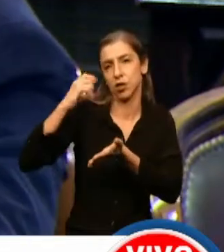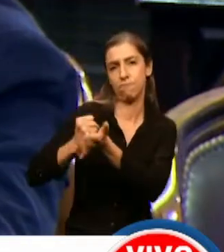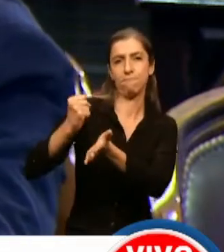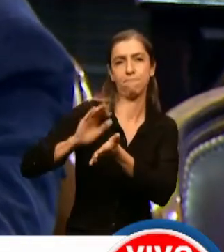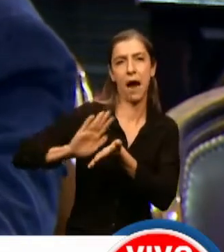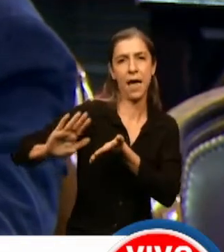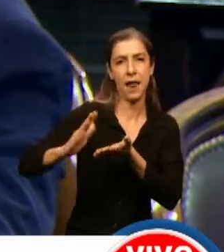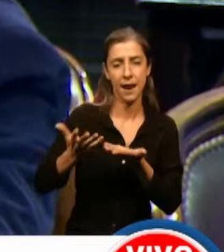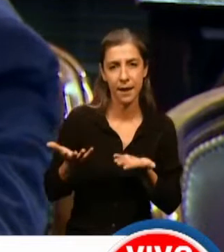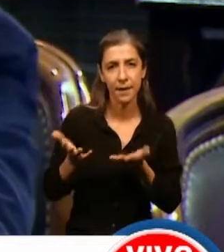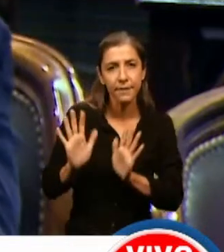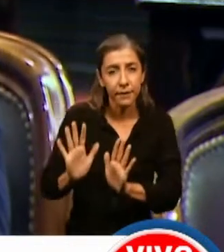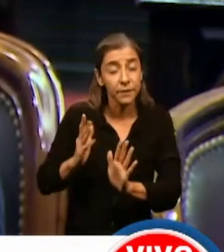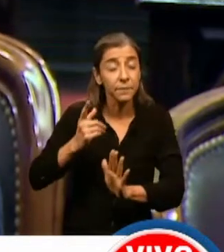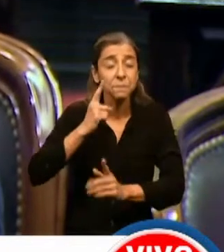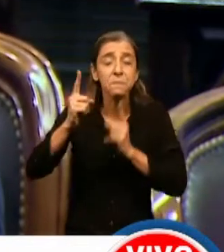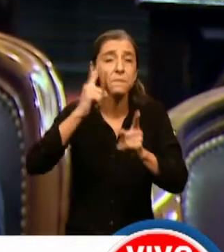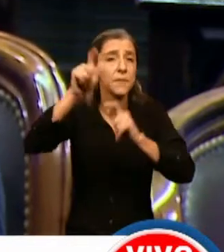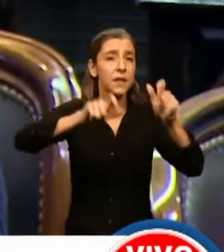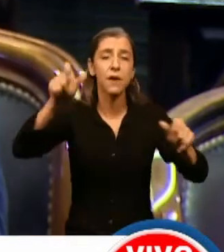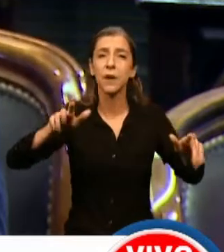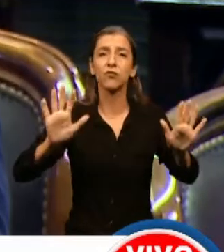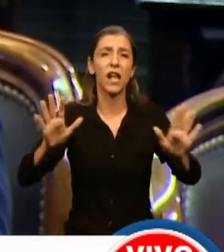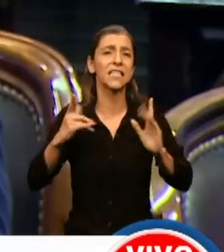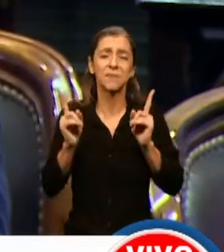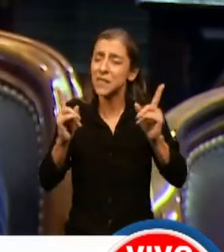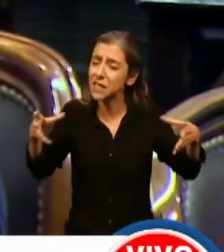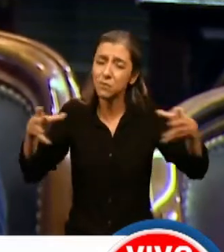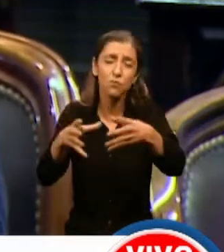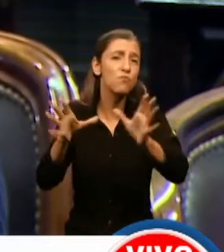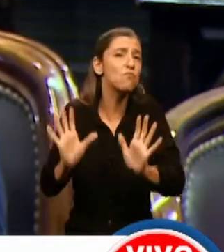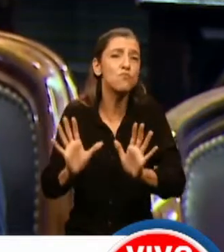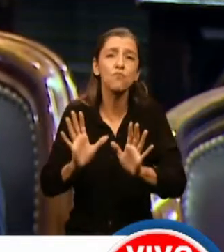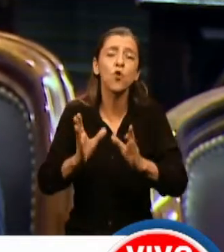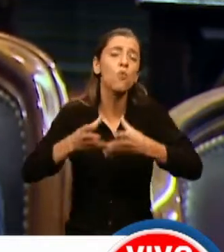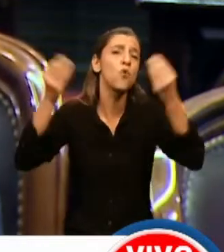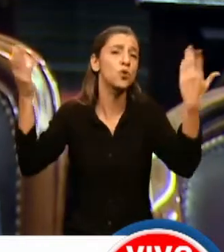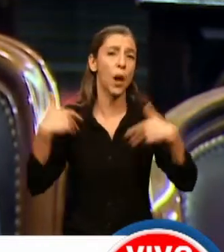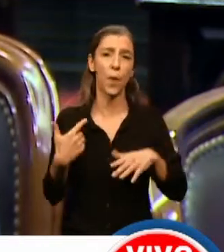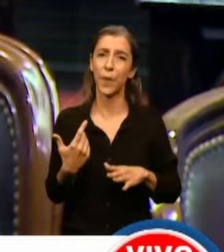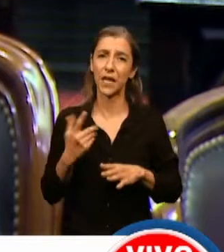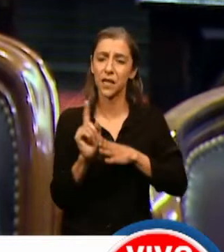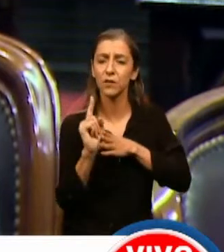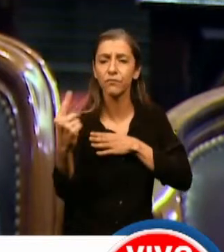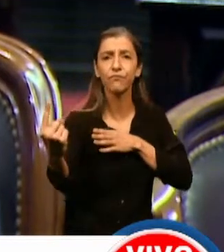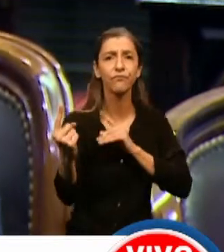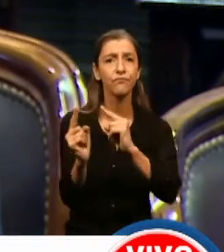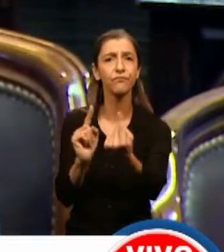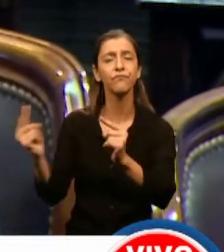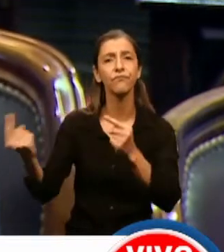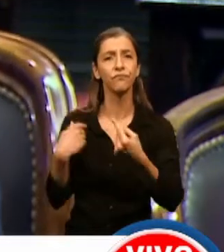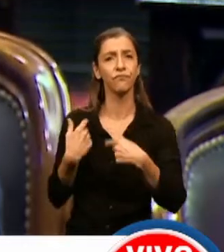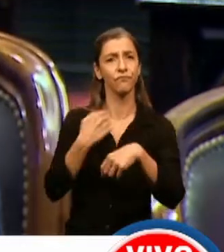la que miles de estas personas, de este colectivo, fueran expuestas con la exclusión, la